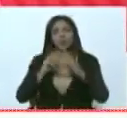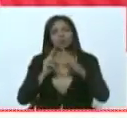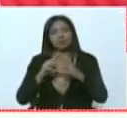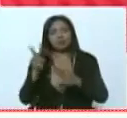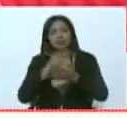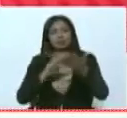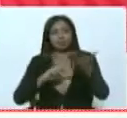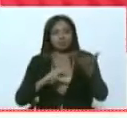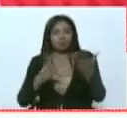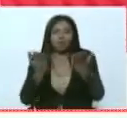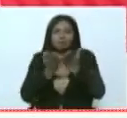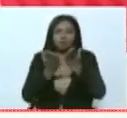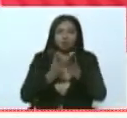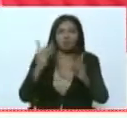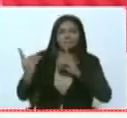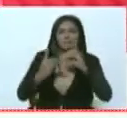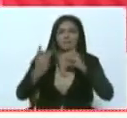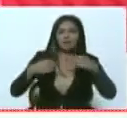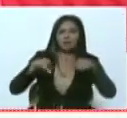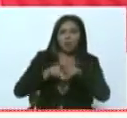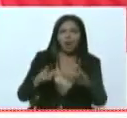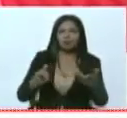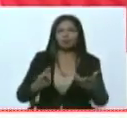lectura, estudio, debate,